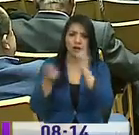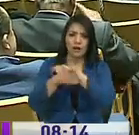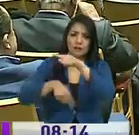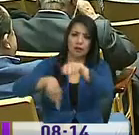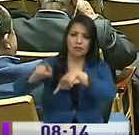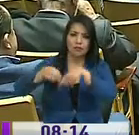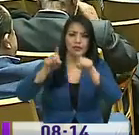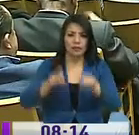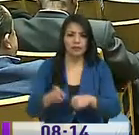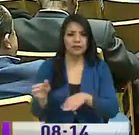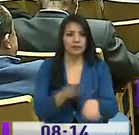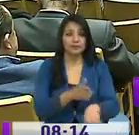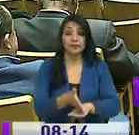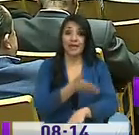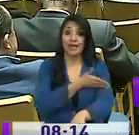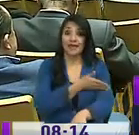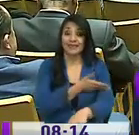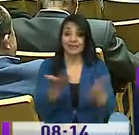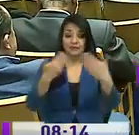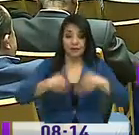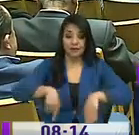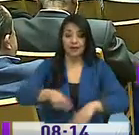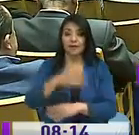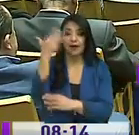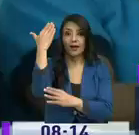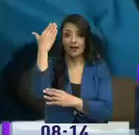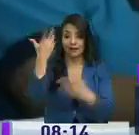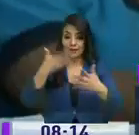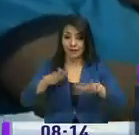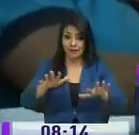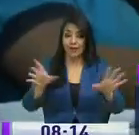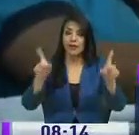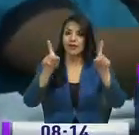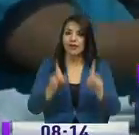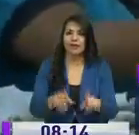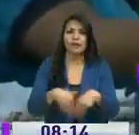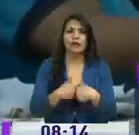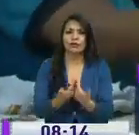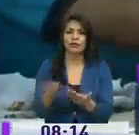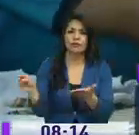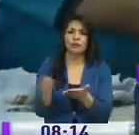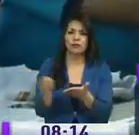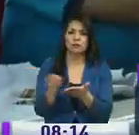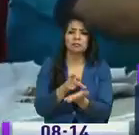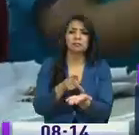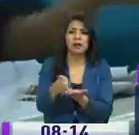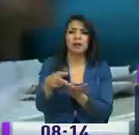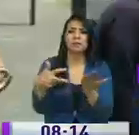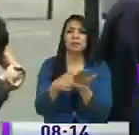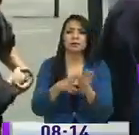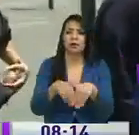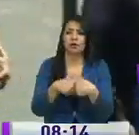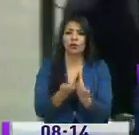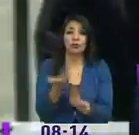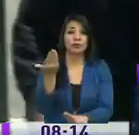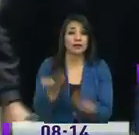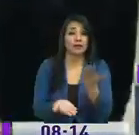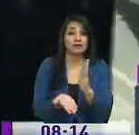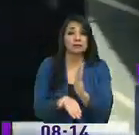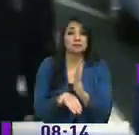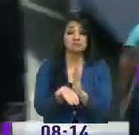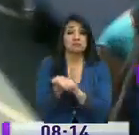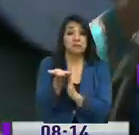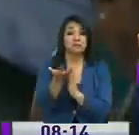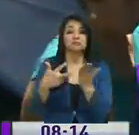espera mejorar antes de que concluya la actual administración municipal será el sistema de recaudo y con ello la decisión de un posible incremento